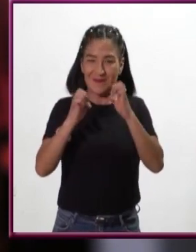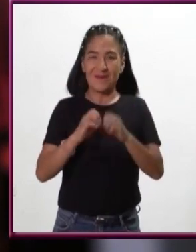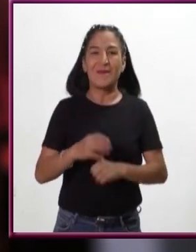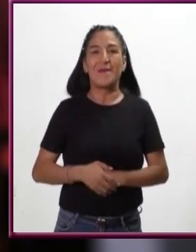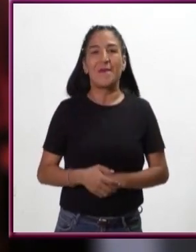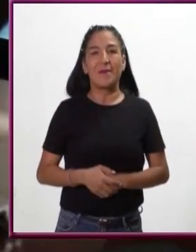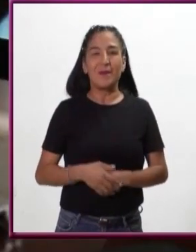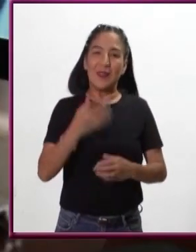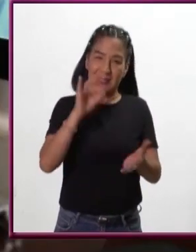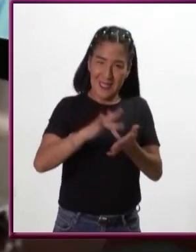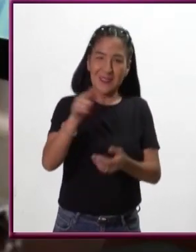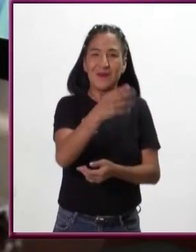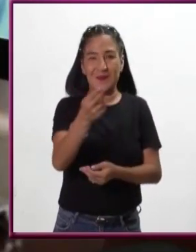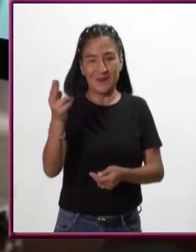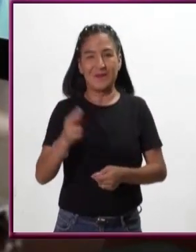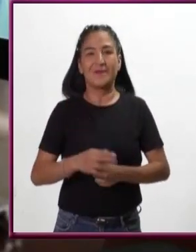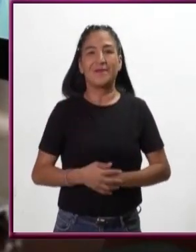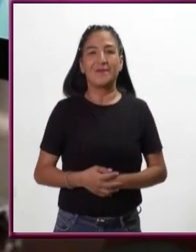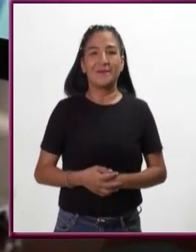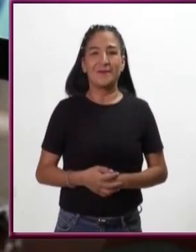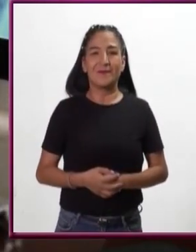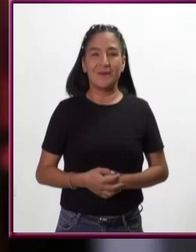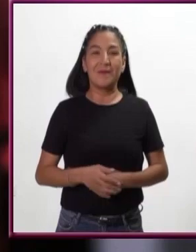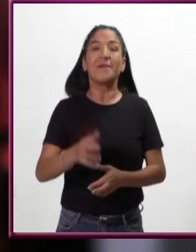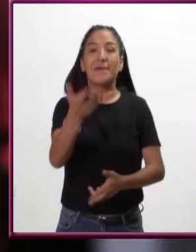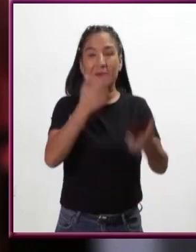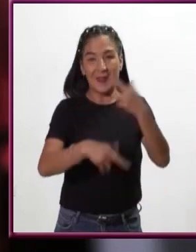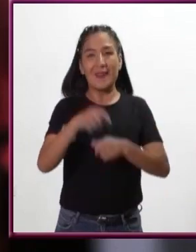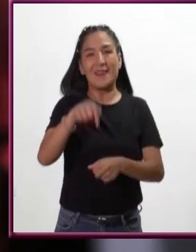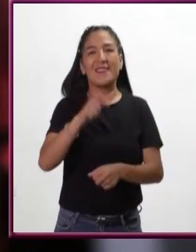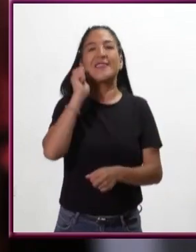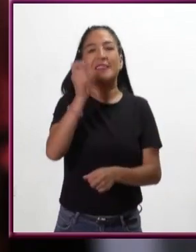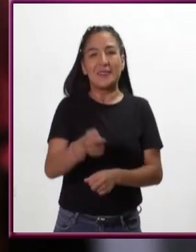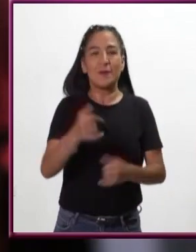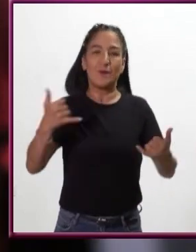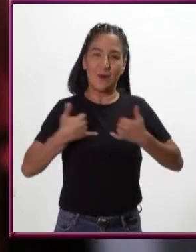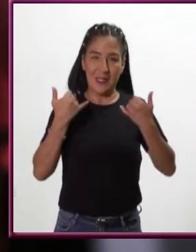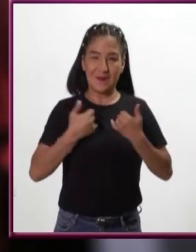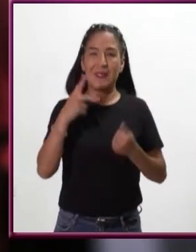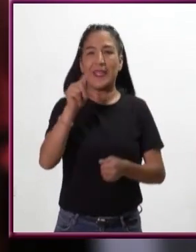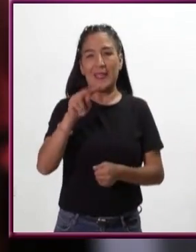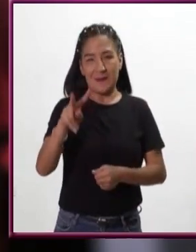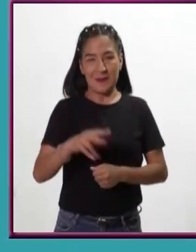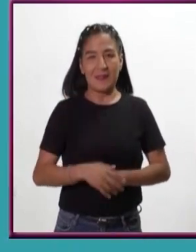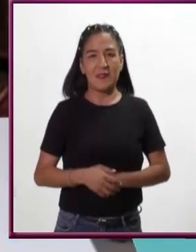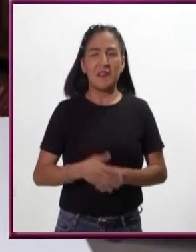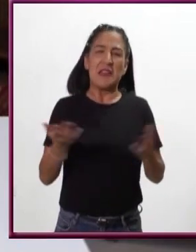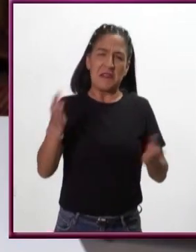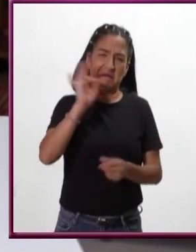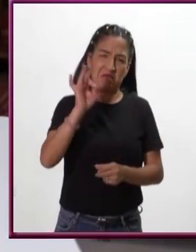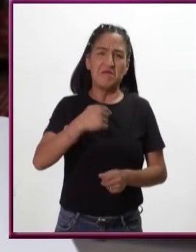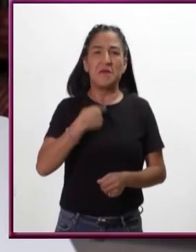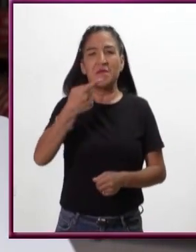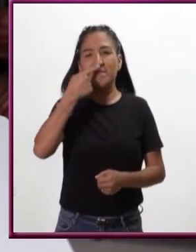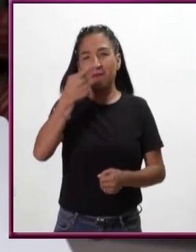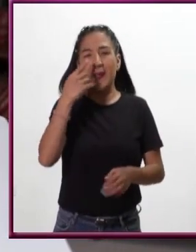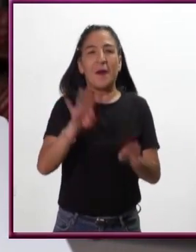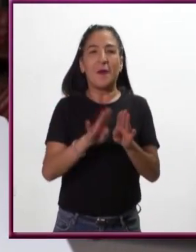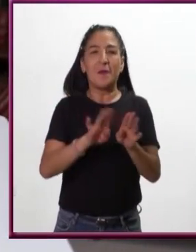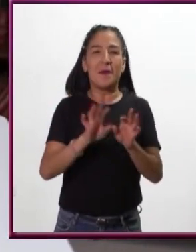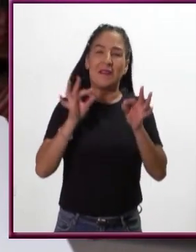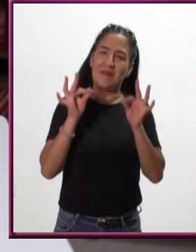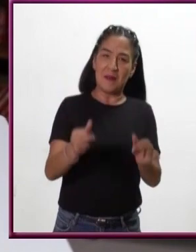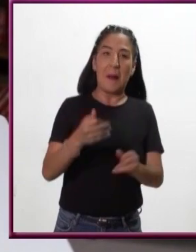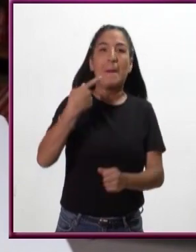Patricia, de verdad. No, gracias a ustedes. Y regresamos con esto que es Jóvenes en TV. Tal vez mi nariz no sea